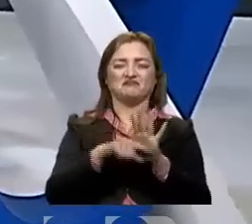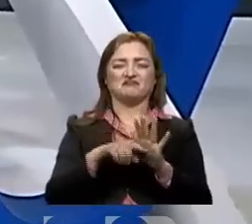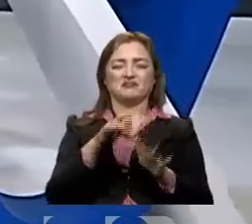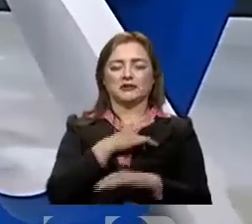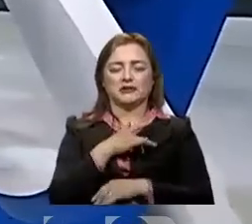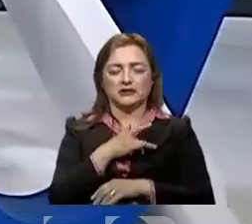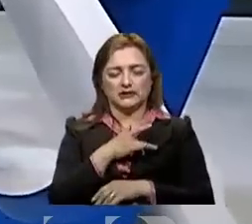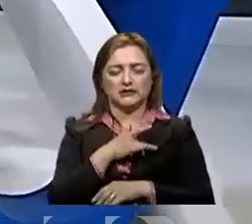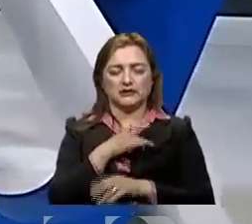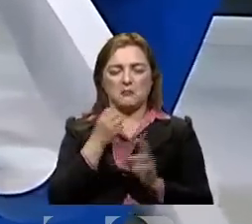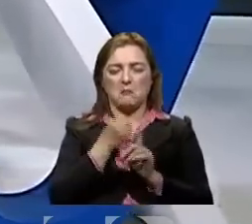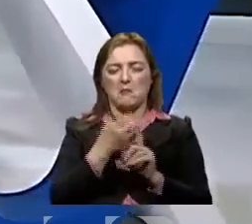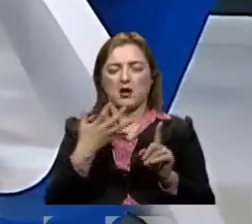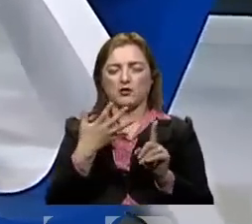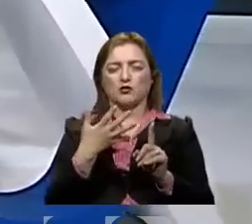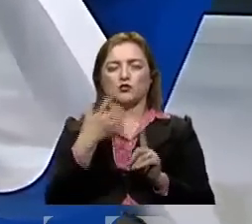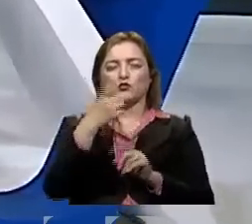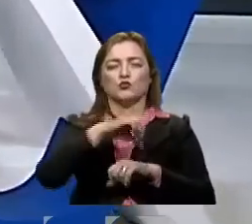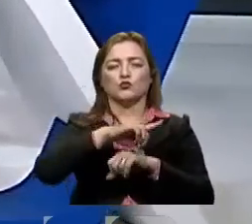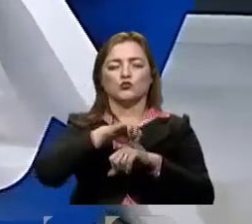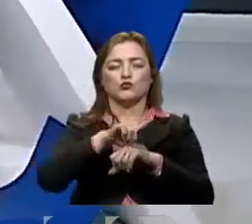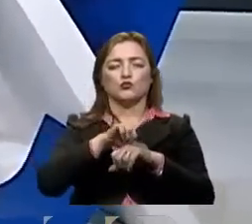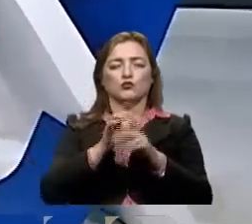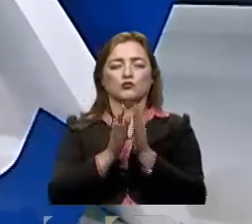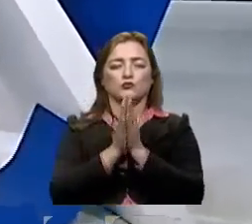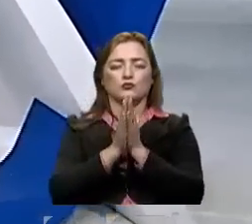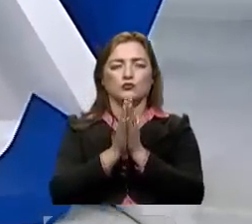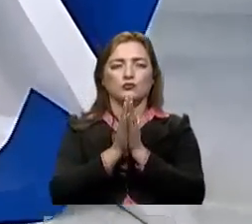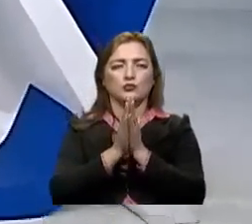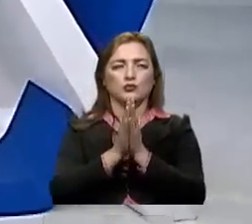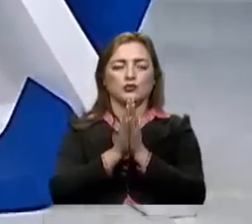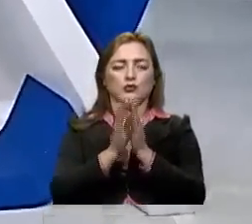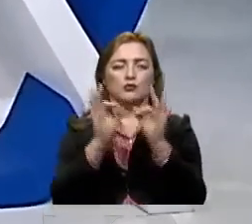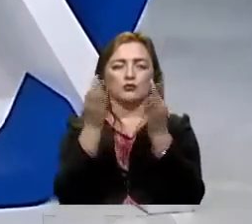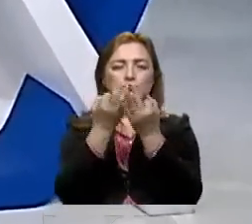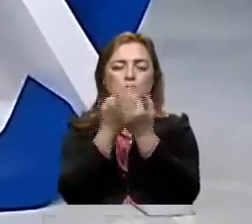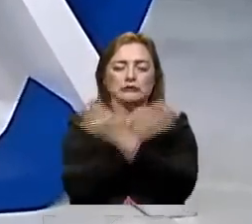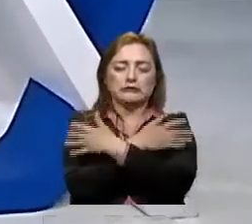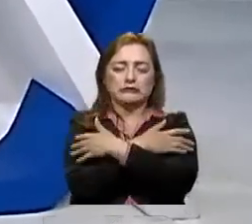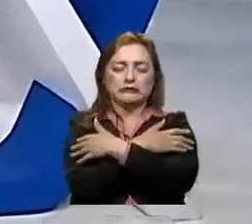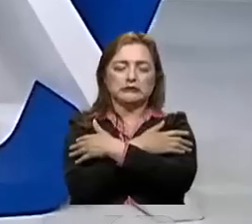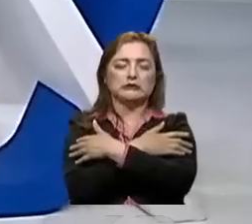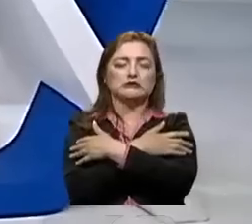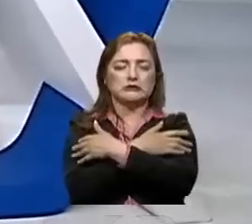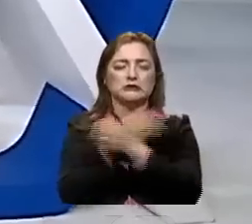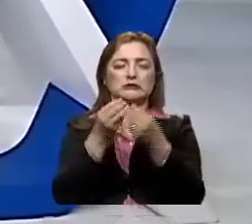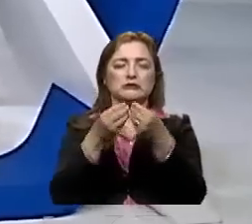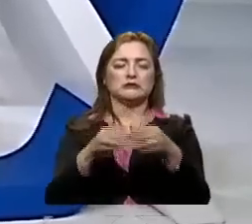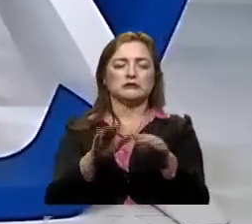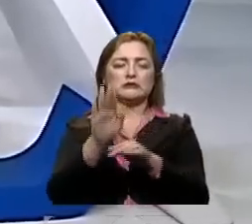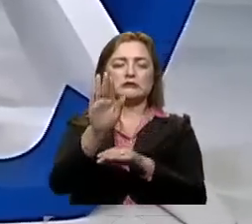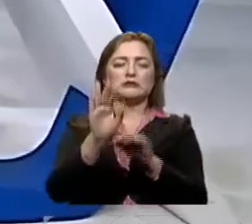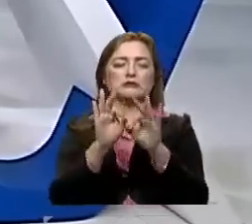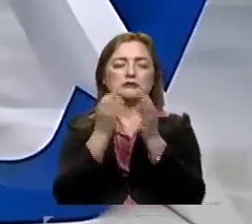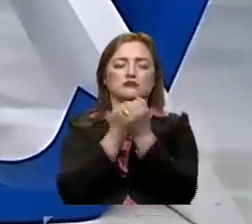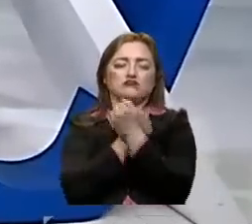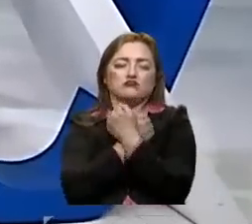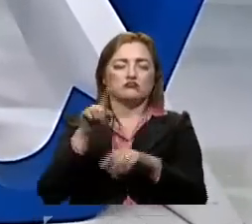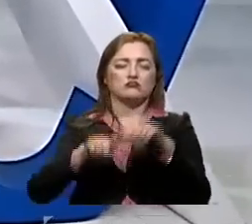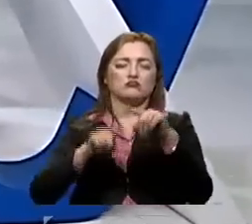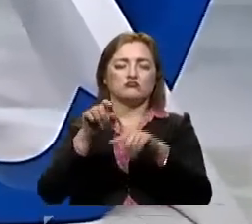el corazón y hoy quiero robarme unos segunditos para abrazar a una familia que lamentablemente perdió a un ser muy